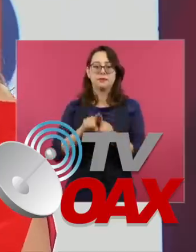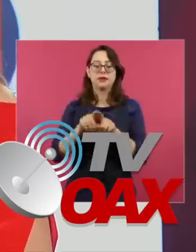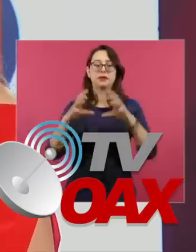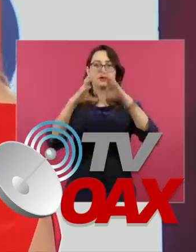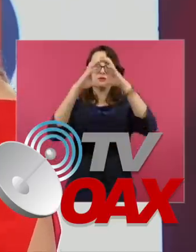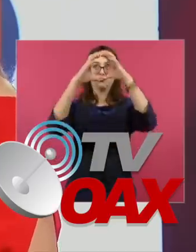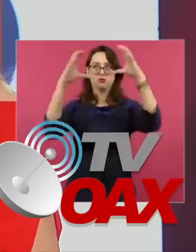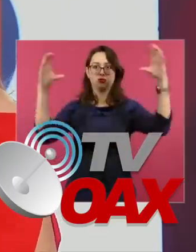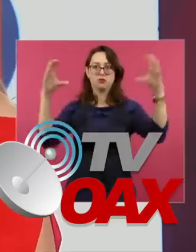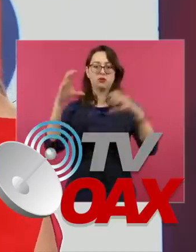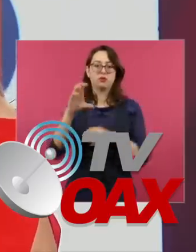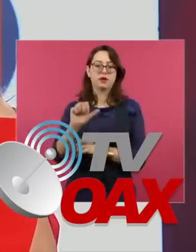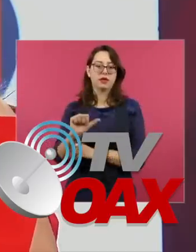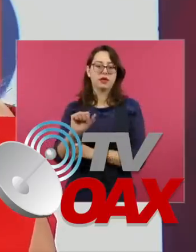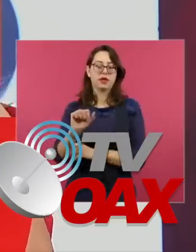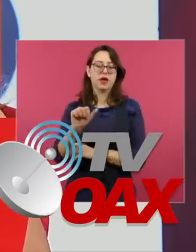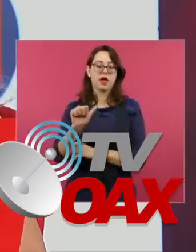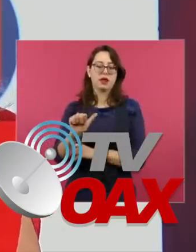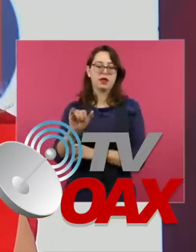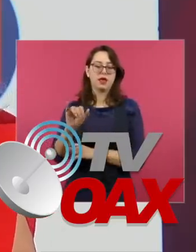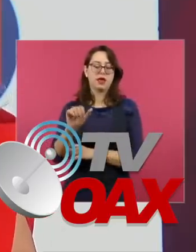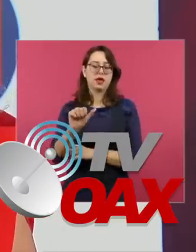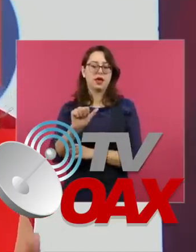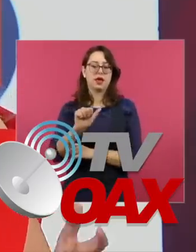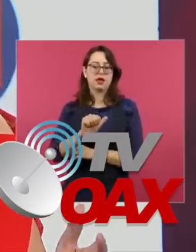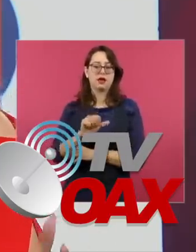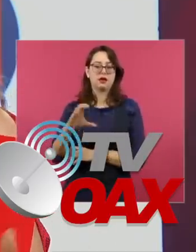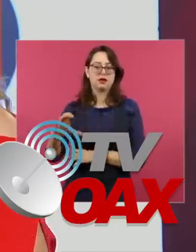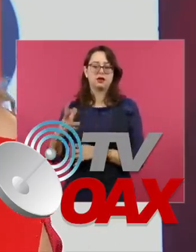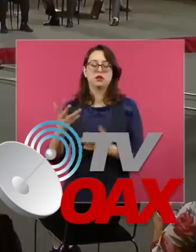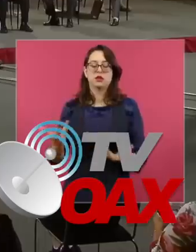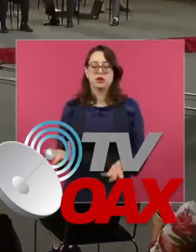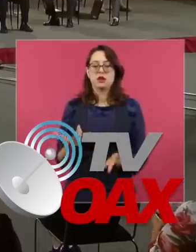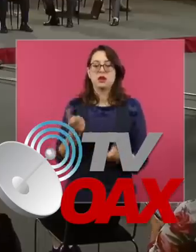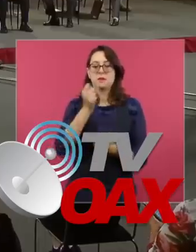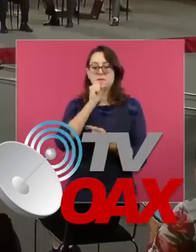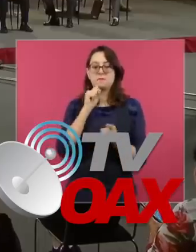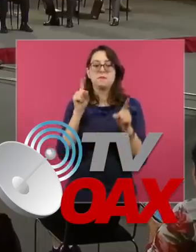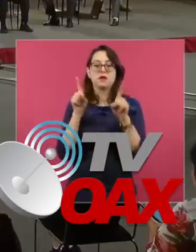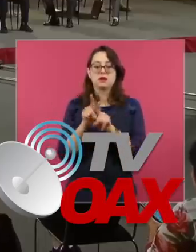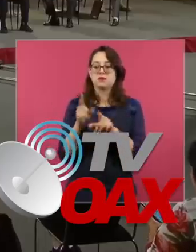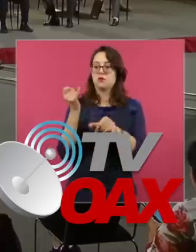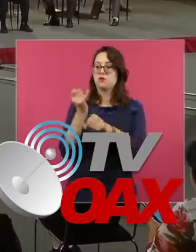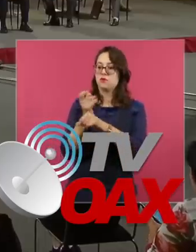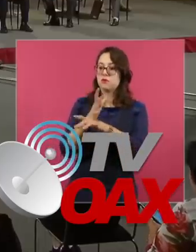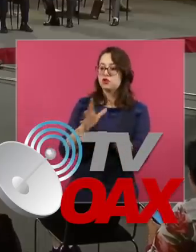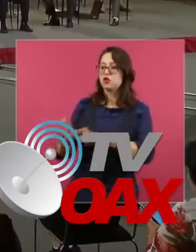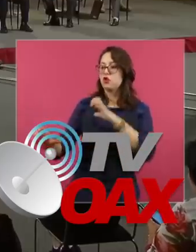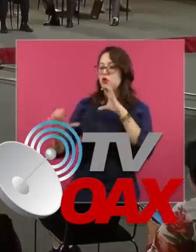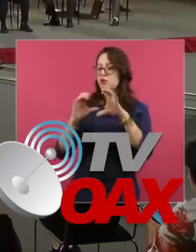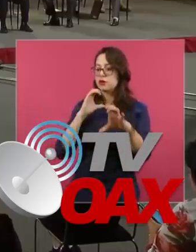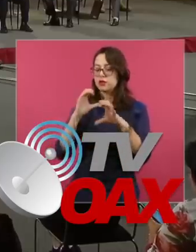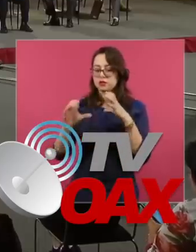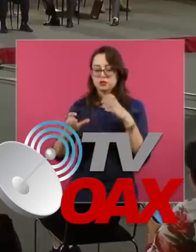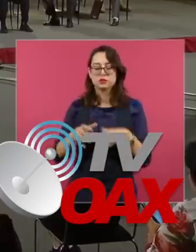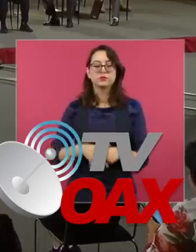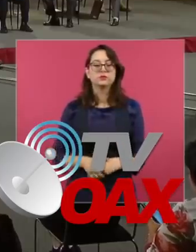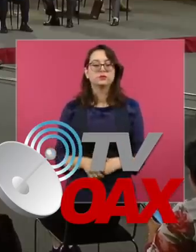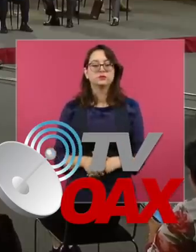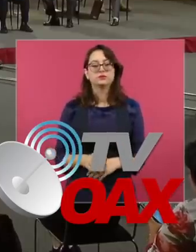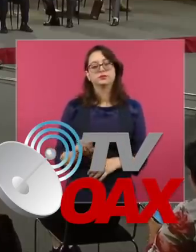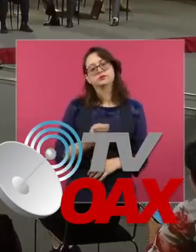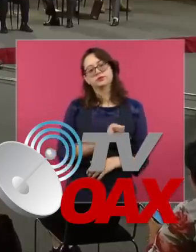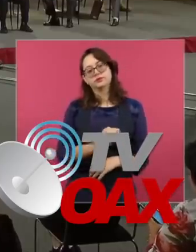tiene el power pack, de toda la parte de iluminación y de información al usuario de comunicaciones. Y en la siguiente